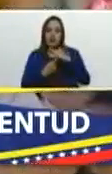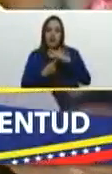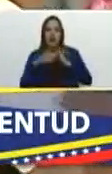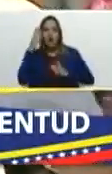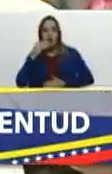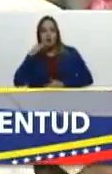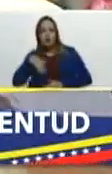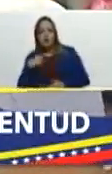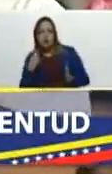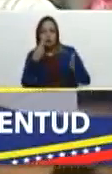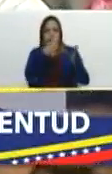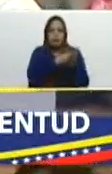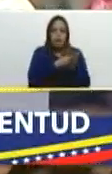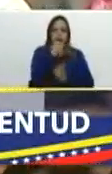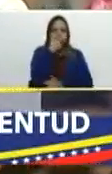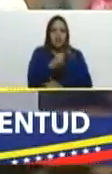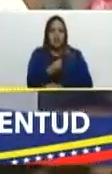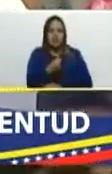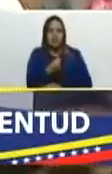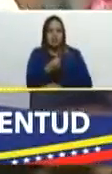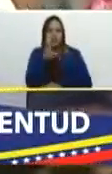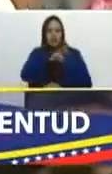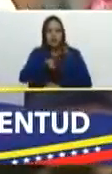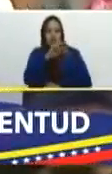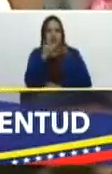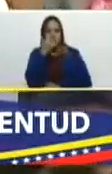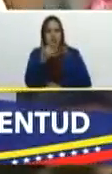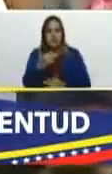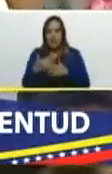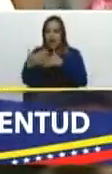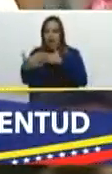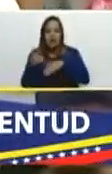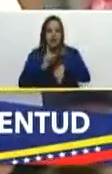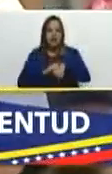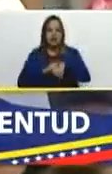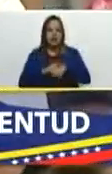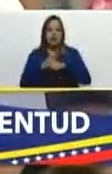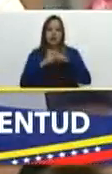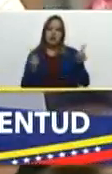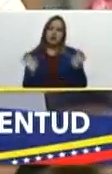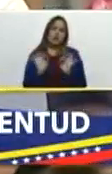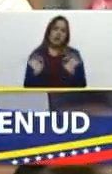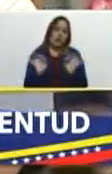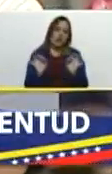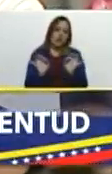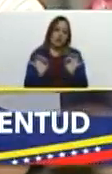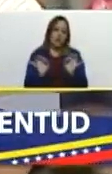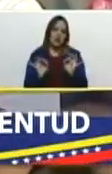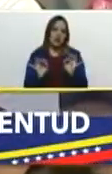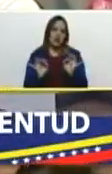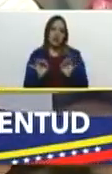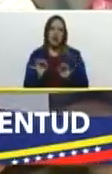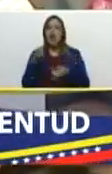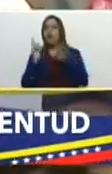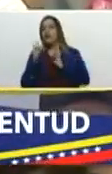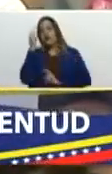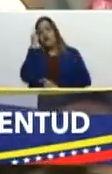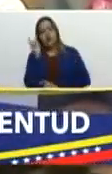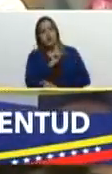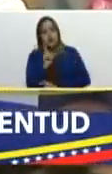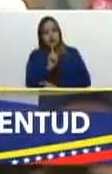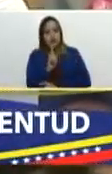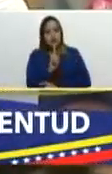podamos acceder fácilmente y se extienda, que sea duradero, que no nada más nos dure unos días, sino que